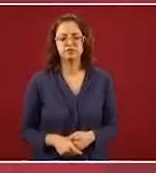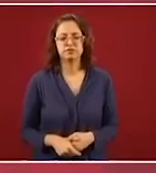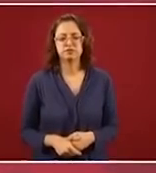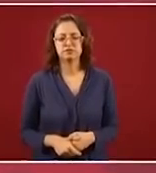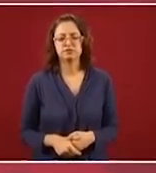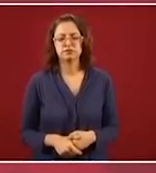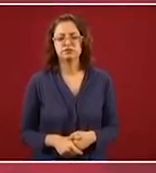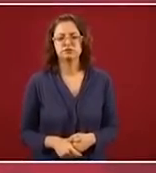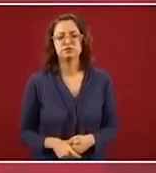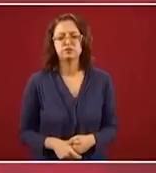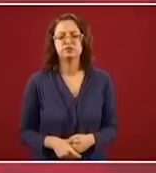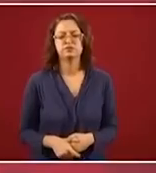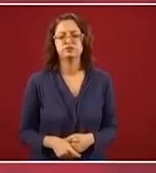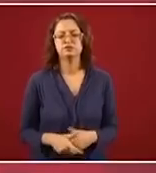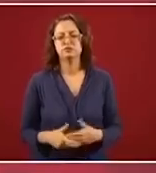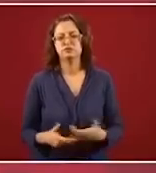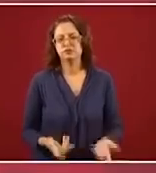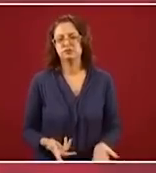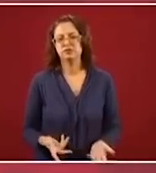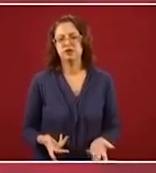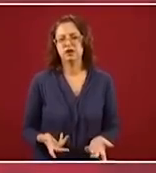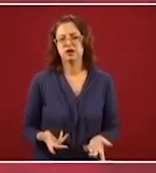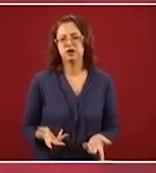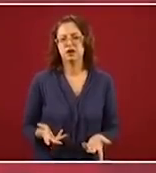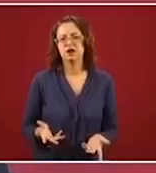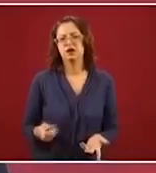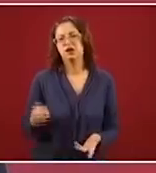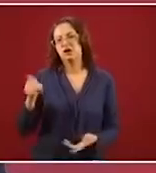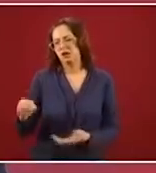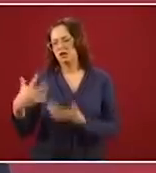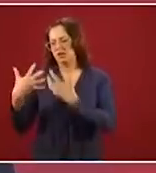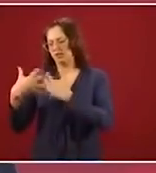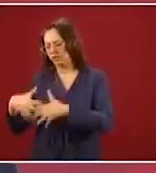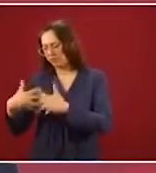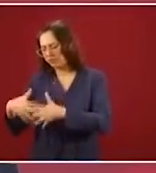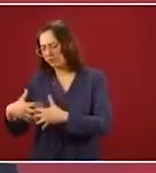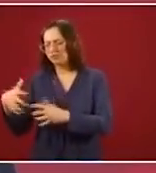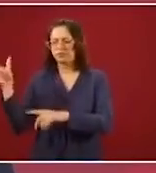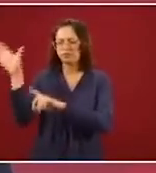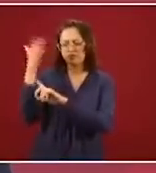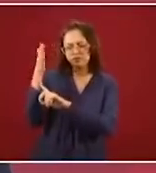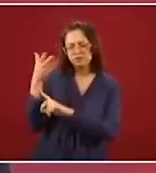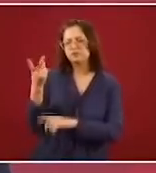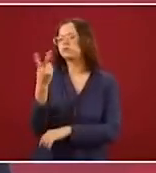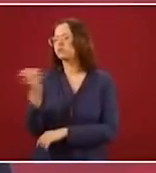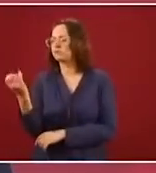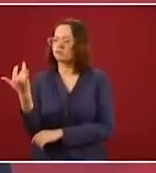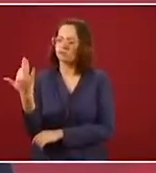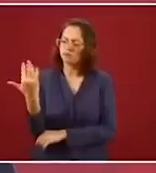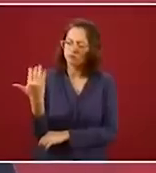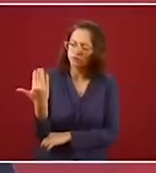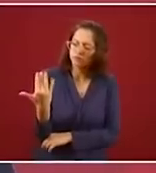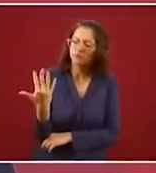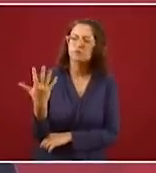que en este caso, por ejemplo, son, entre otros equipos, son 250 ambulancias,